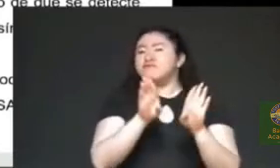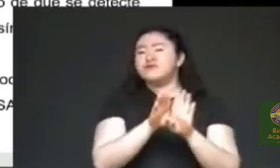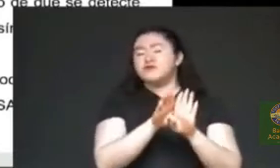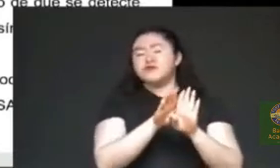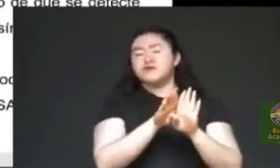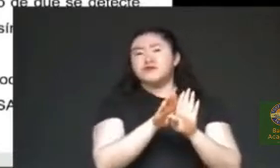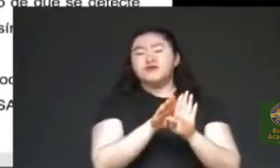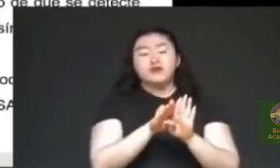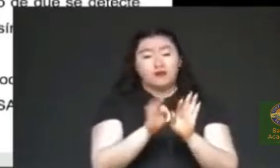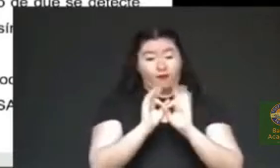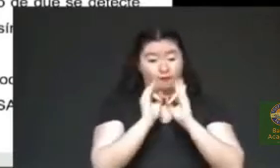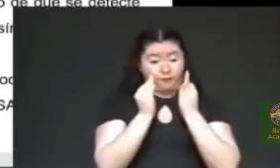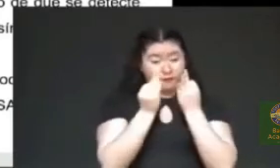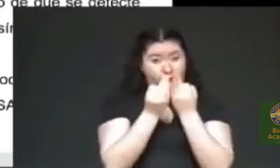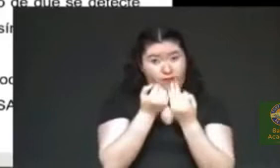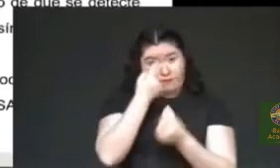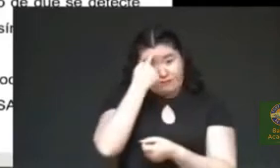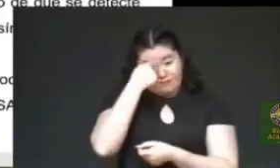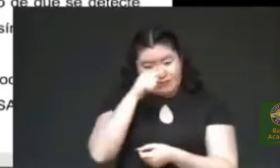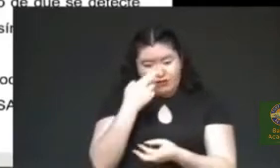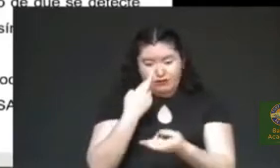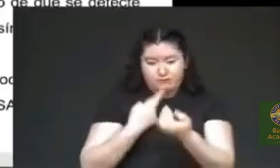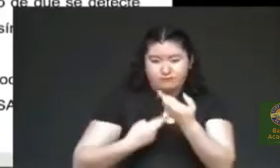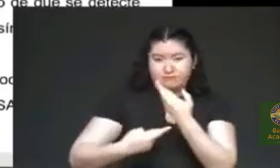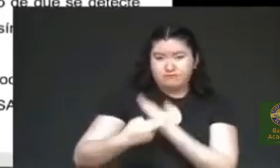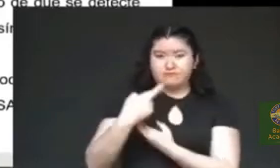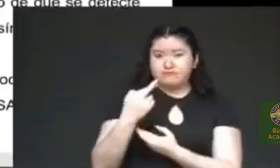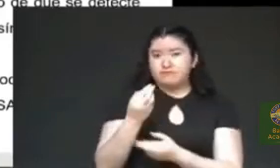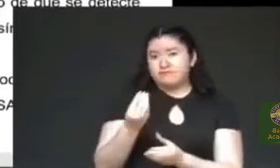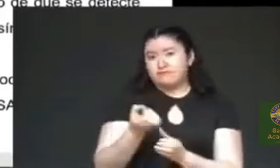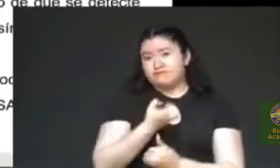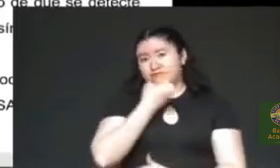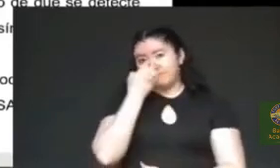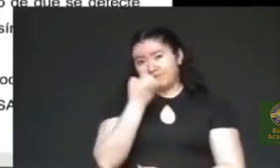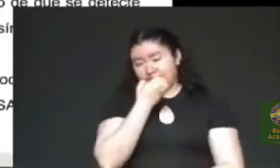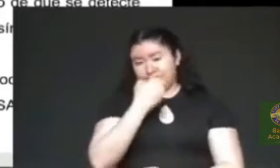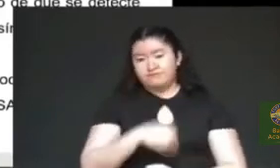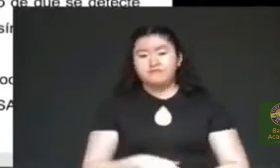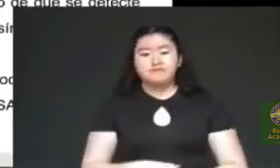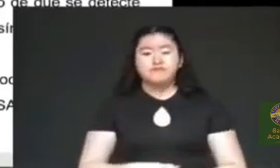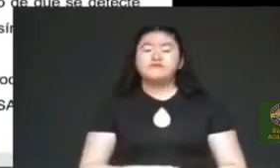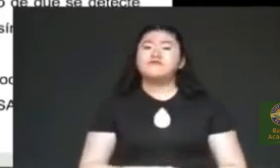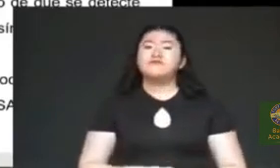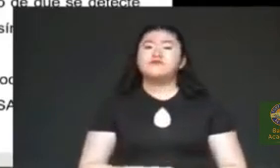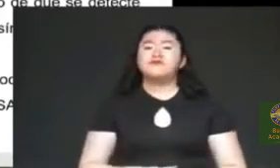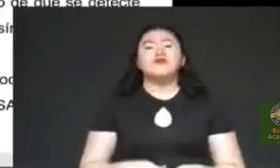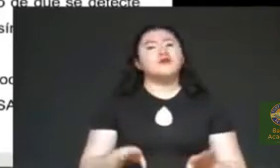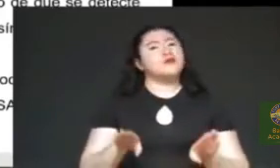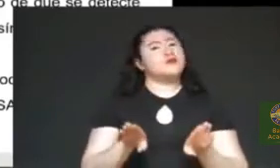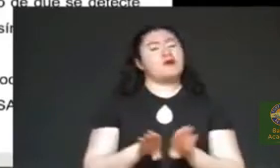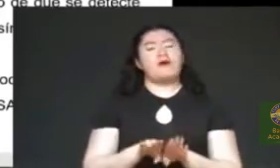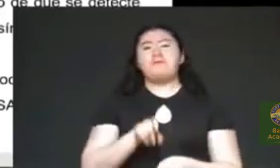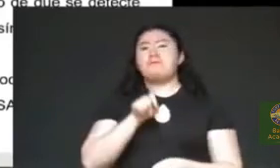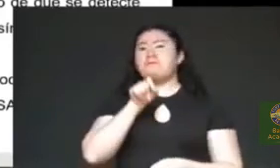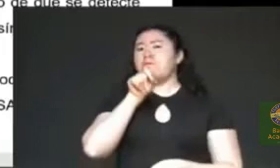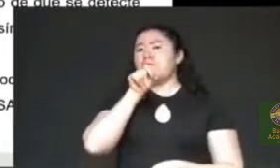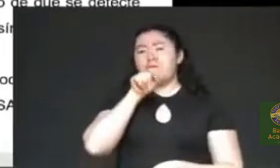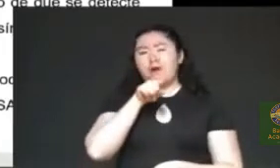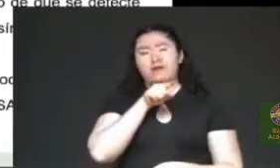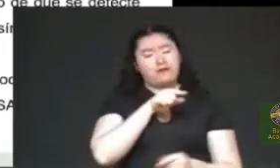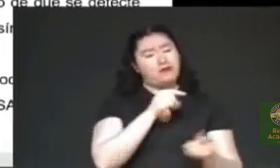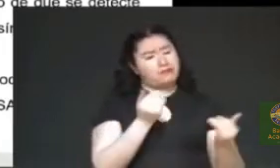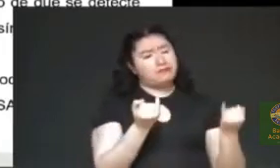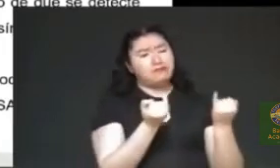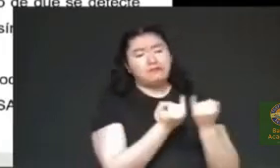las cuales vamos a regresar, que hay que señalarlo, son acordes, incluso son superiores